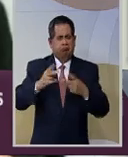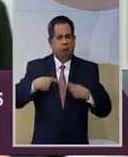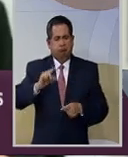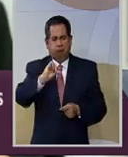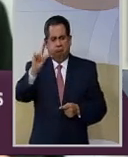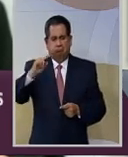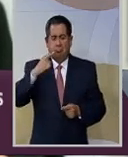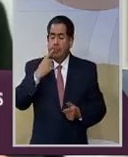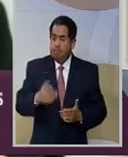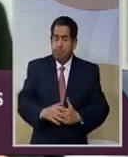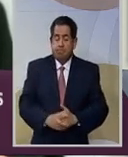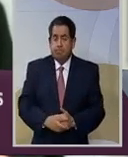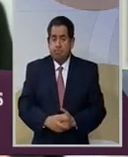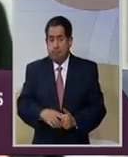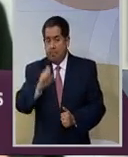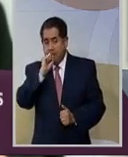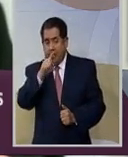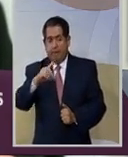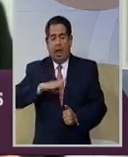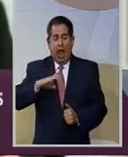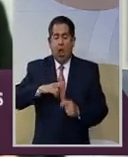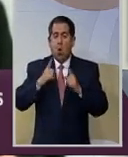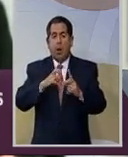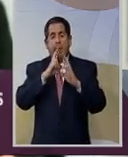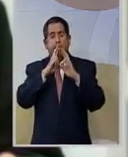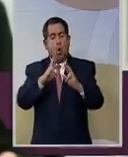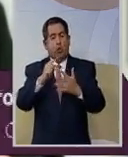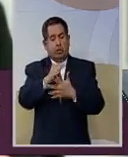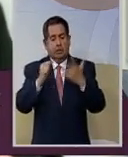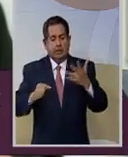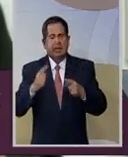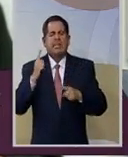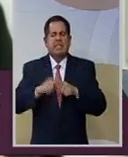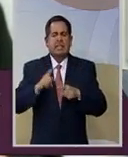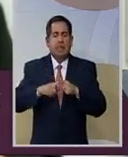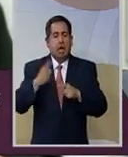competentes. También tenemos el reporte de